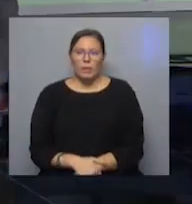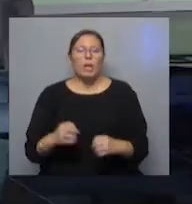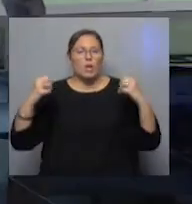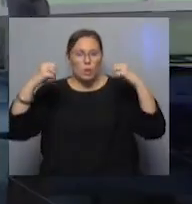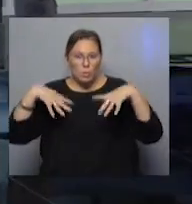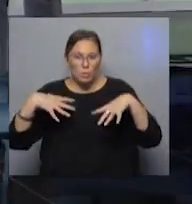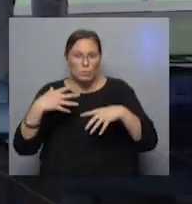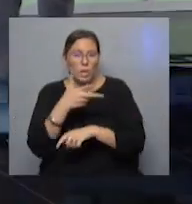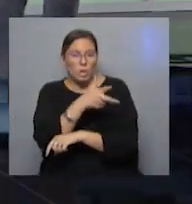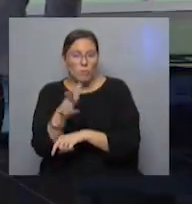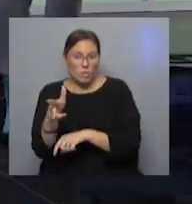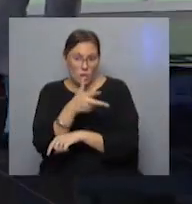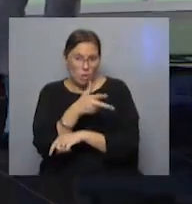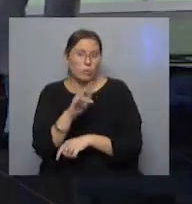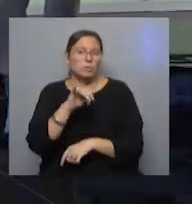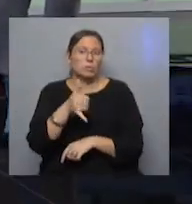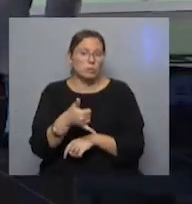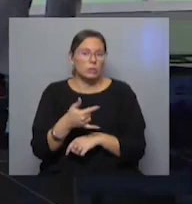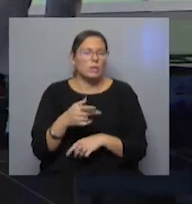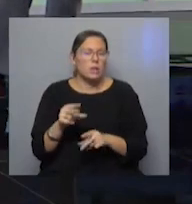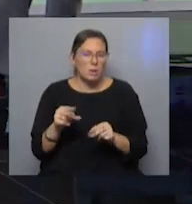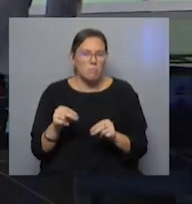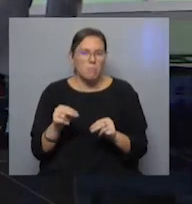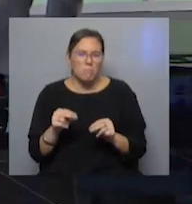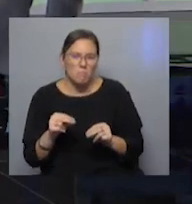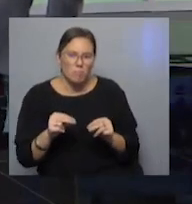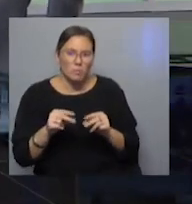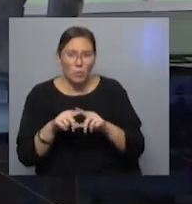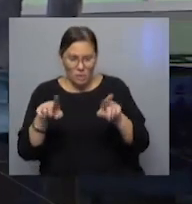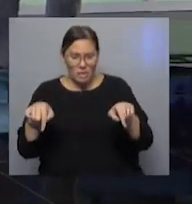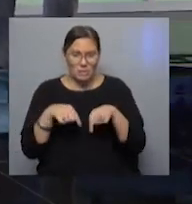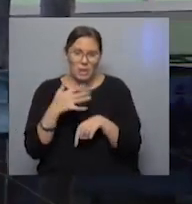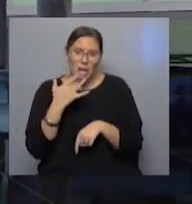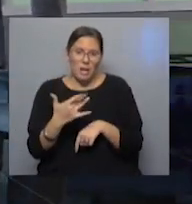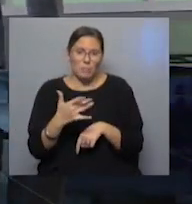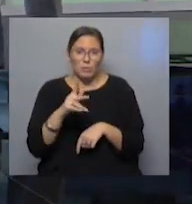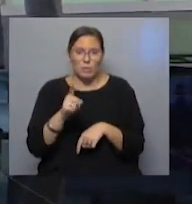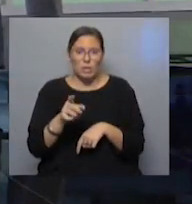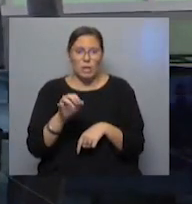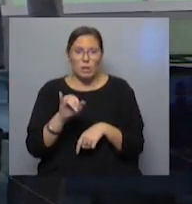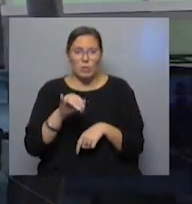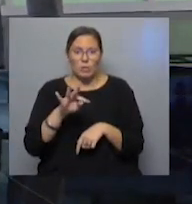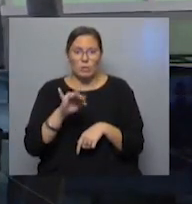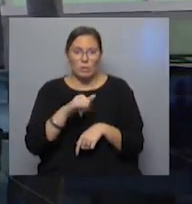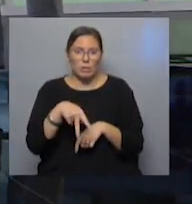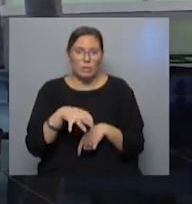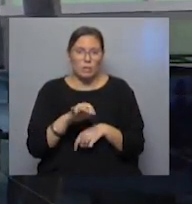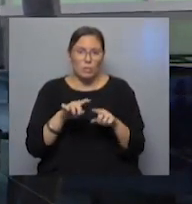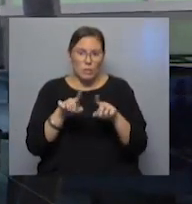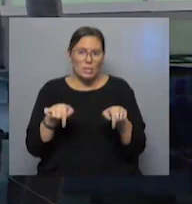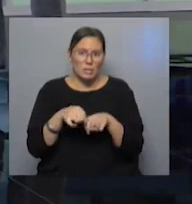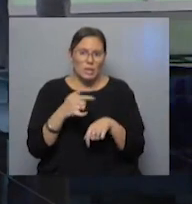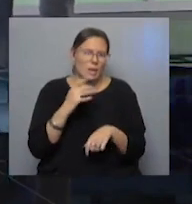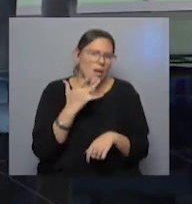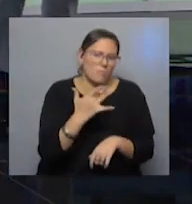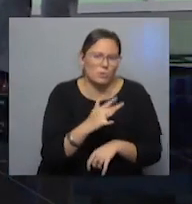Iluminación y audiovisuales. Exacto, sí. Sí. Que tenga que ver. Exactamente. Una sala preciosa, aparte, la Enrico Itiño. Sí, sí, es súper lindo. La sala Tosar esa ahí